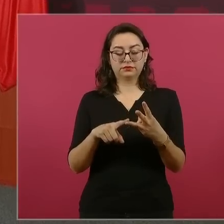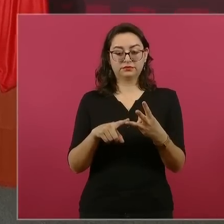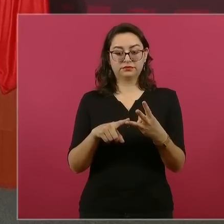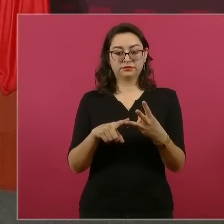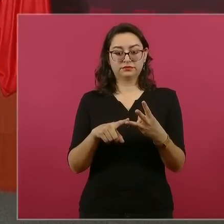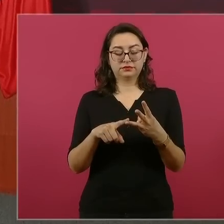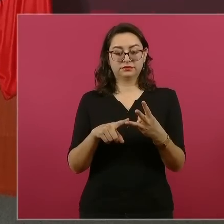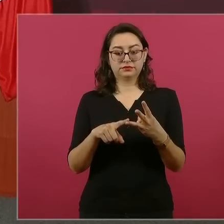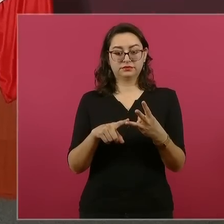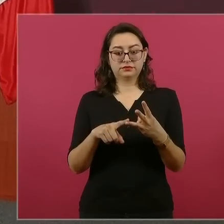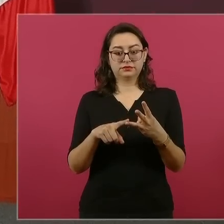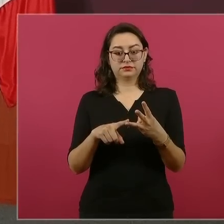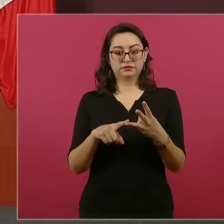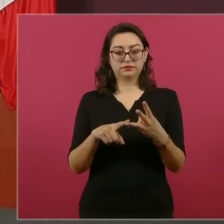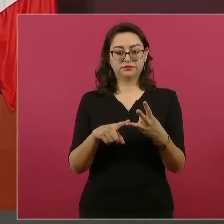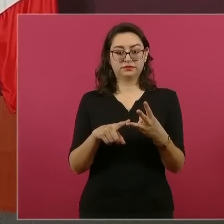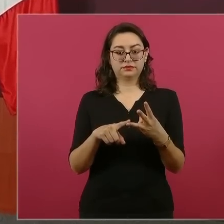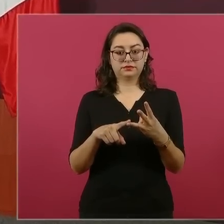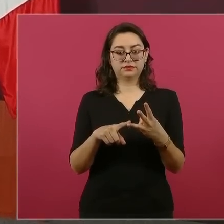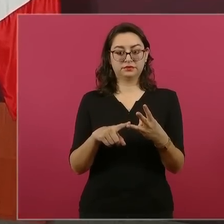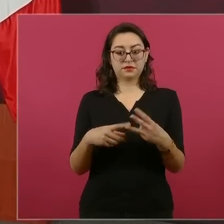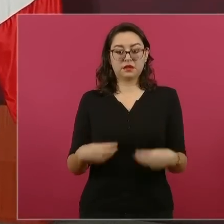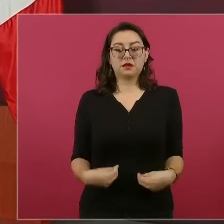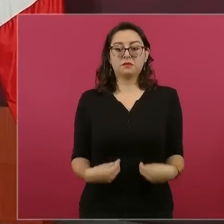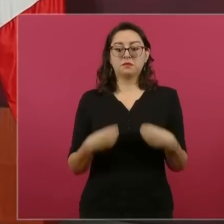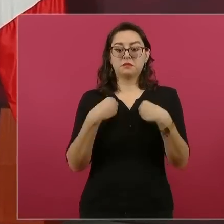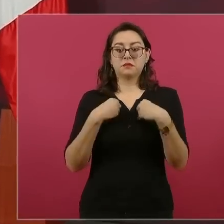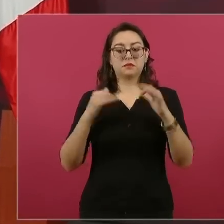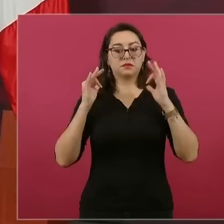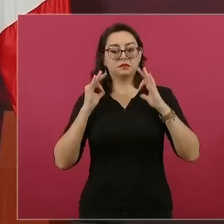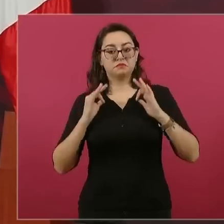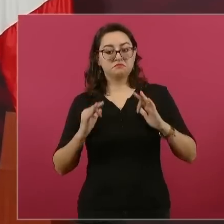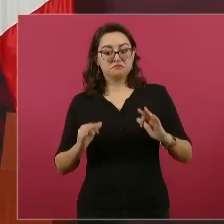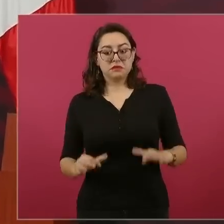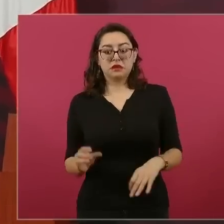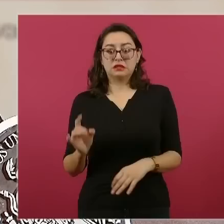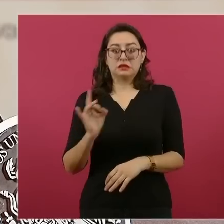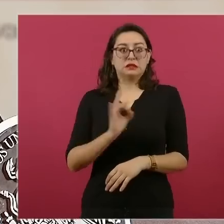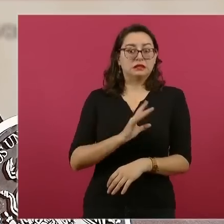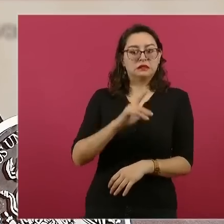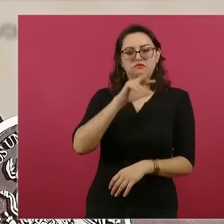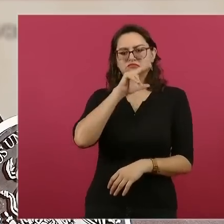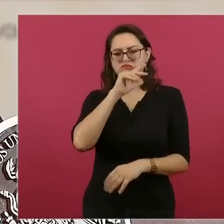el vivir sin miedos ni temores,